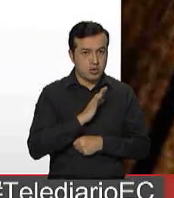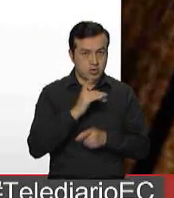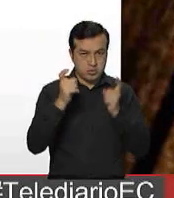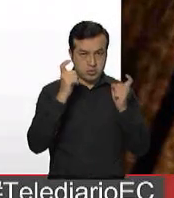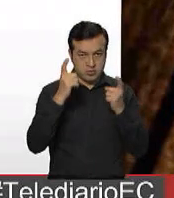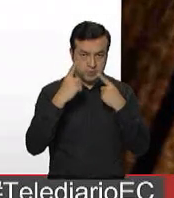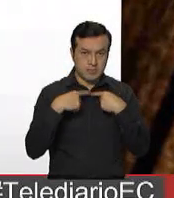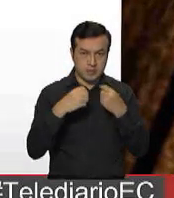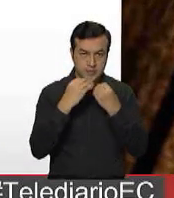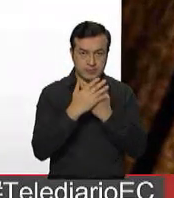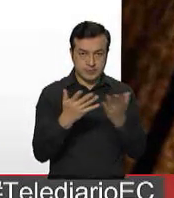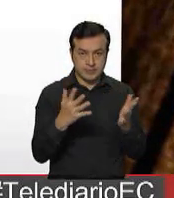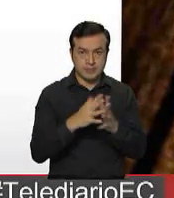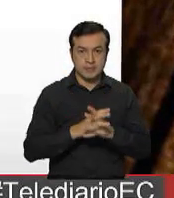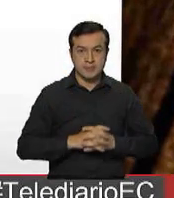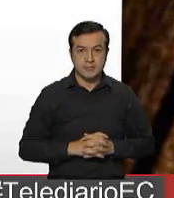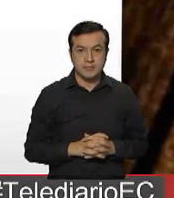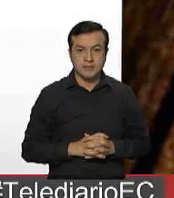control.